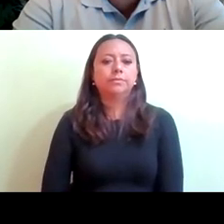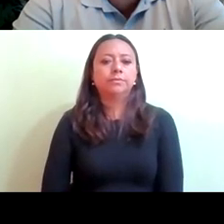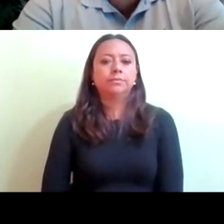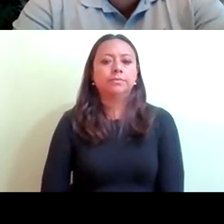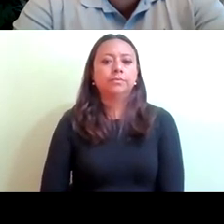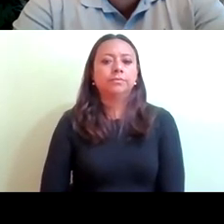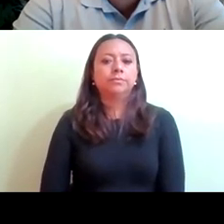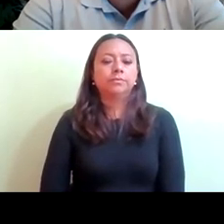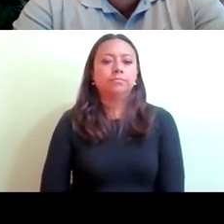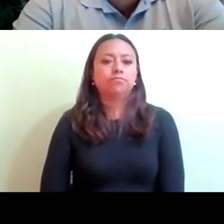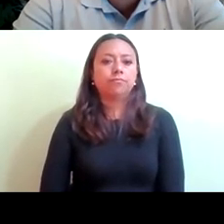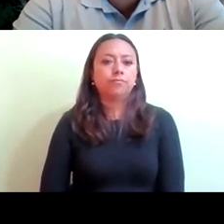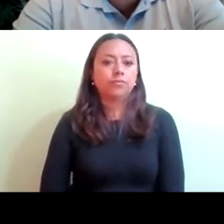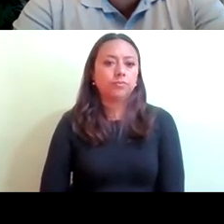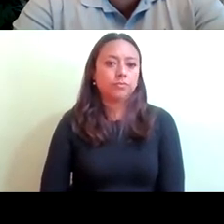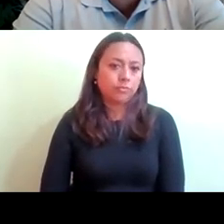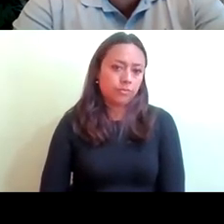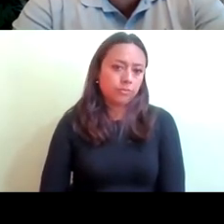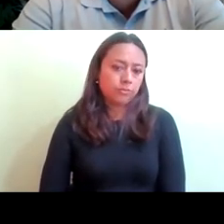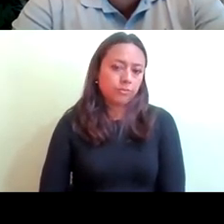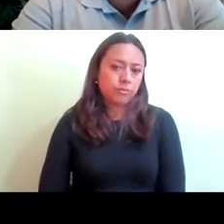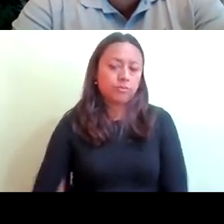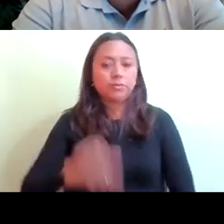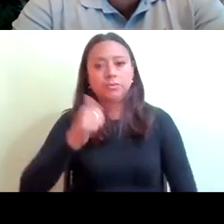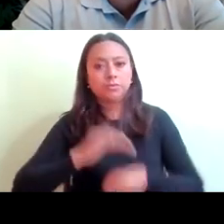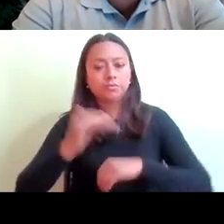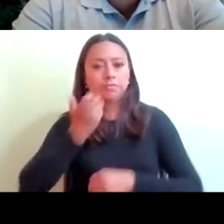¿Alguien más desea hacer uso de la palabra?